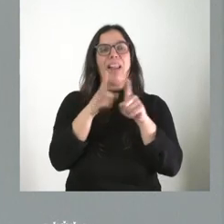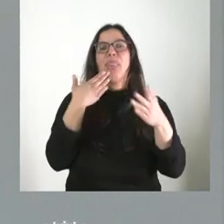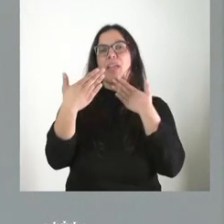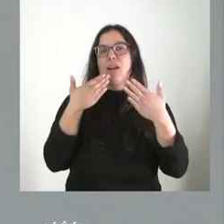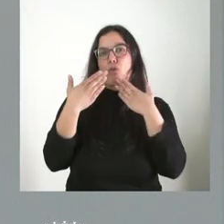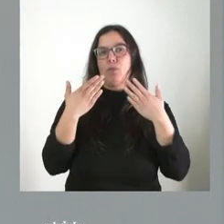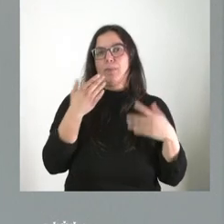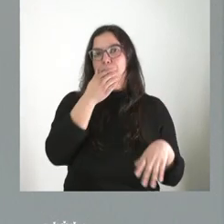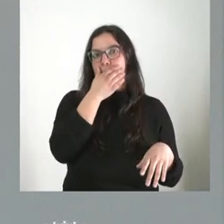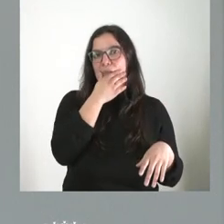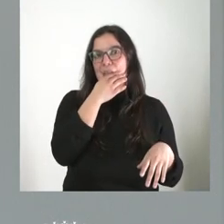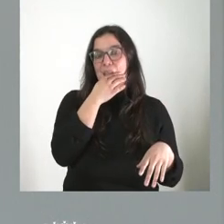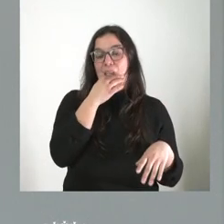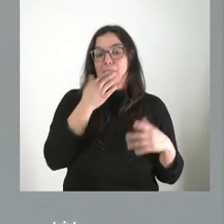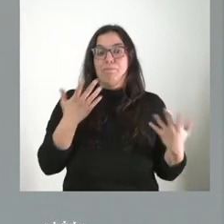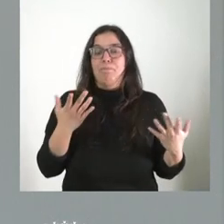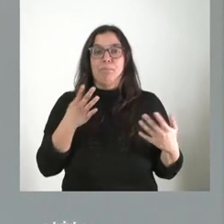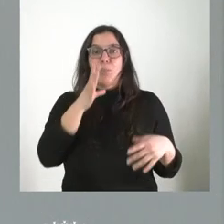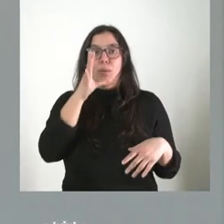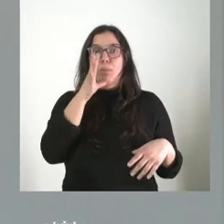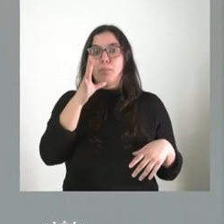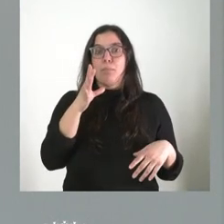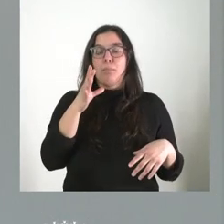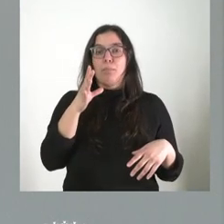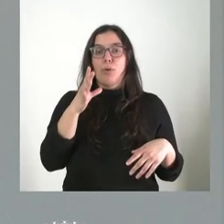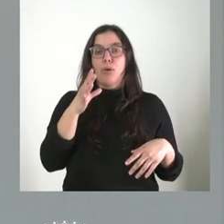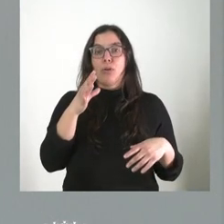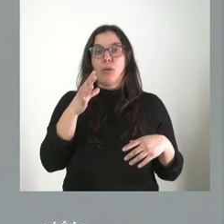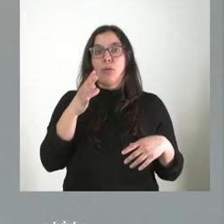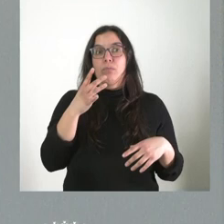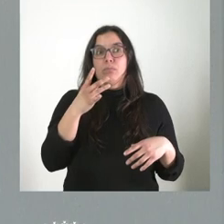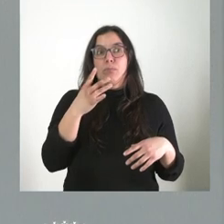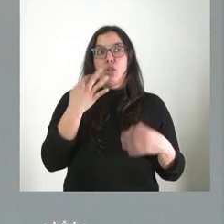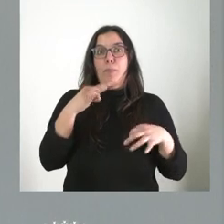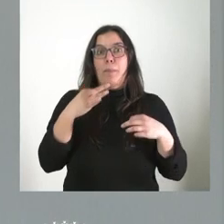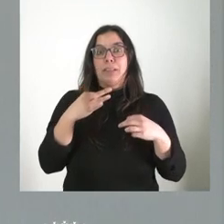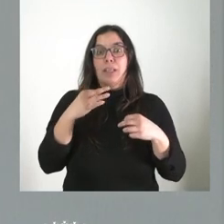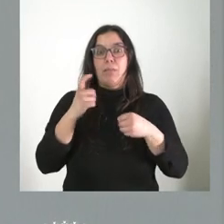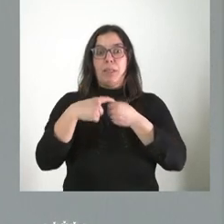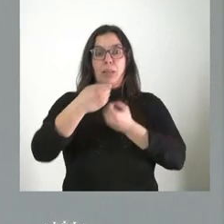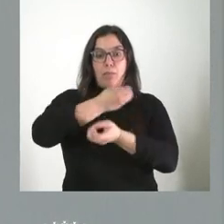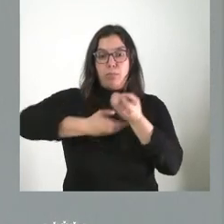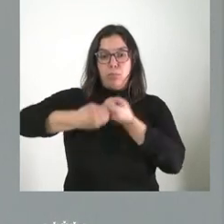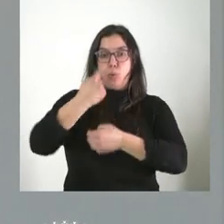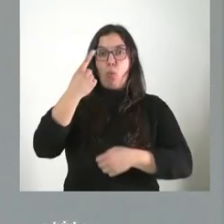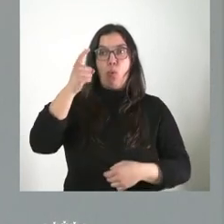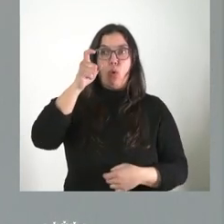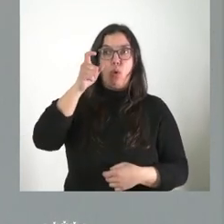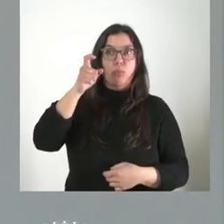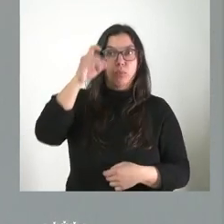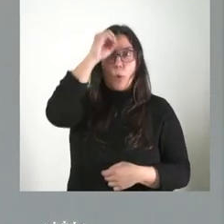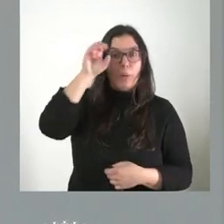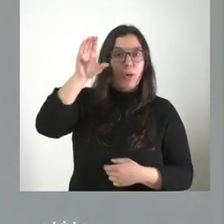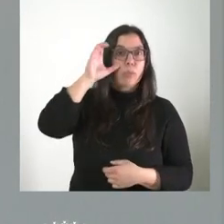que ni siquiera se ha escuchado a una de las partes que tenía algo que opinar pero yo creo que nunca es mal momento para